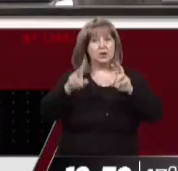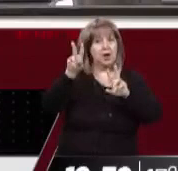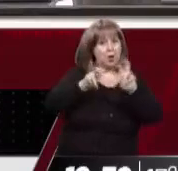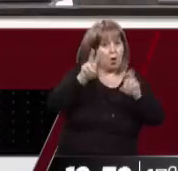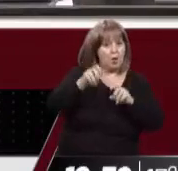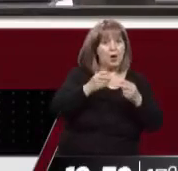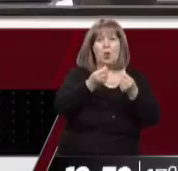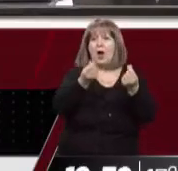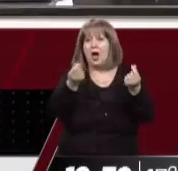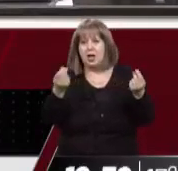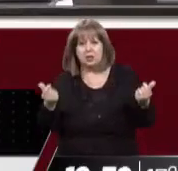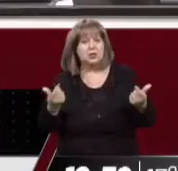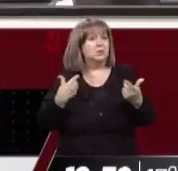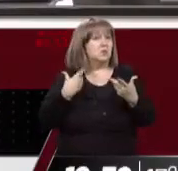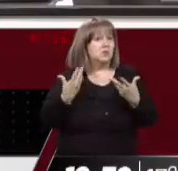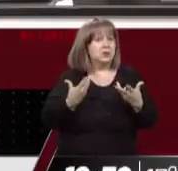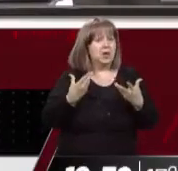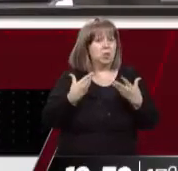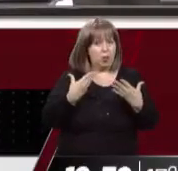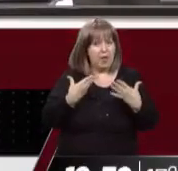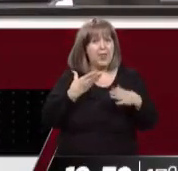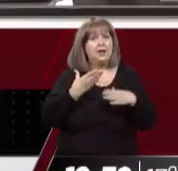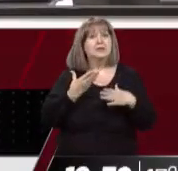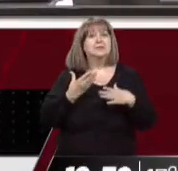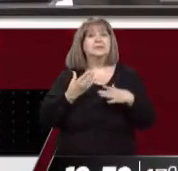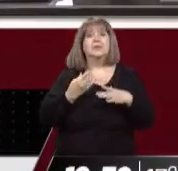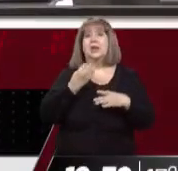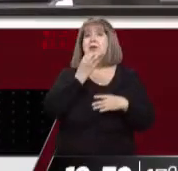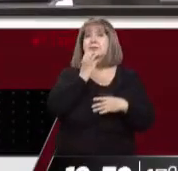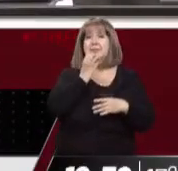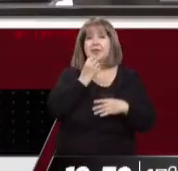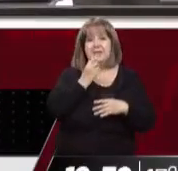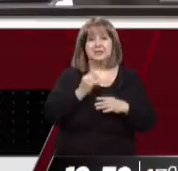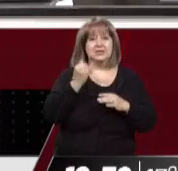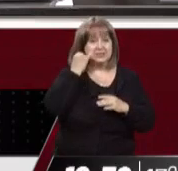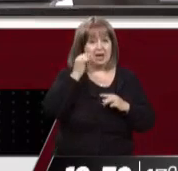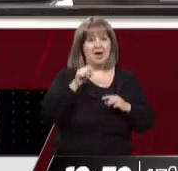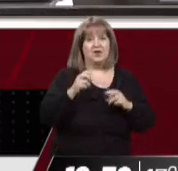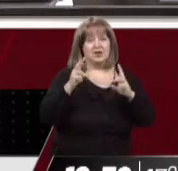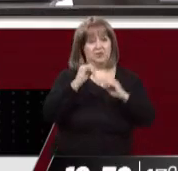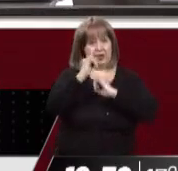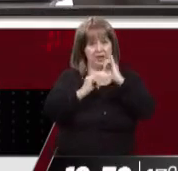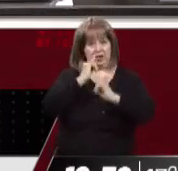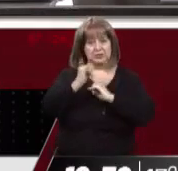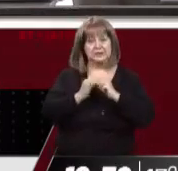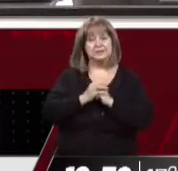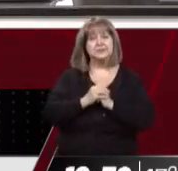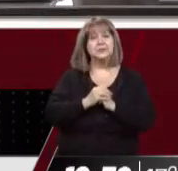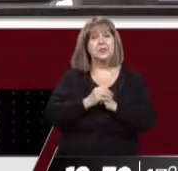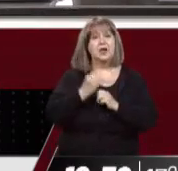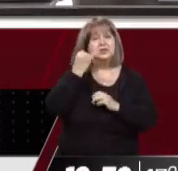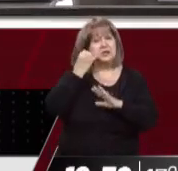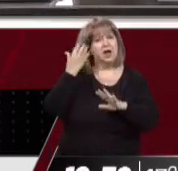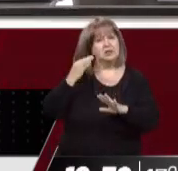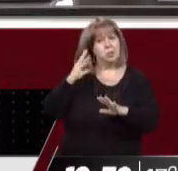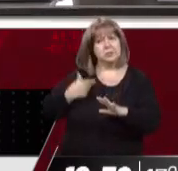cuánto sería? ¿Quiénes pueden acceder a él? Exactamente, y algunas de las pistas las dábamos recién en nuestros títulos y lo conversábamos un poco, ¿no?, con Gisela más